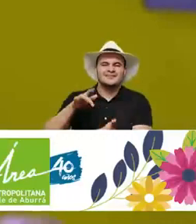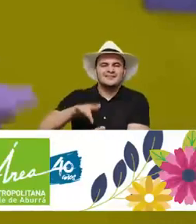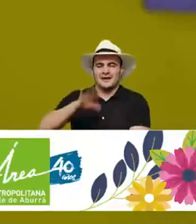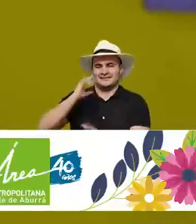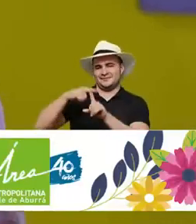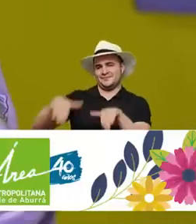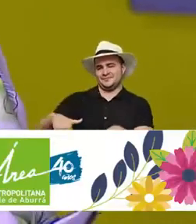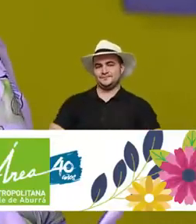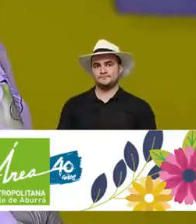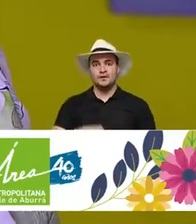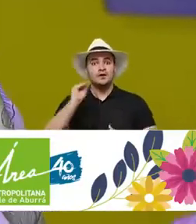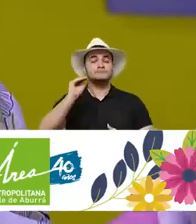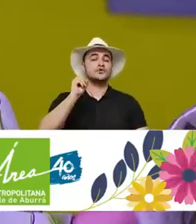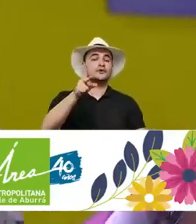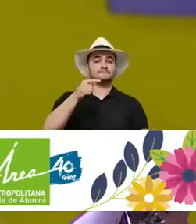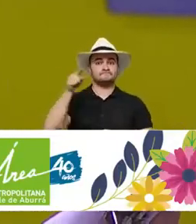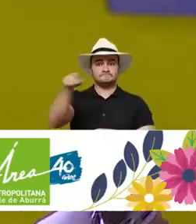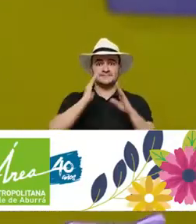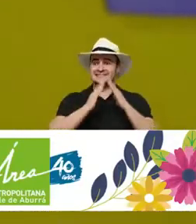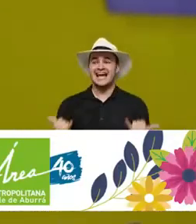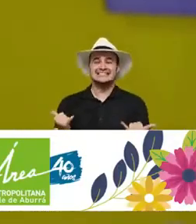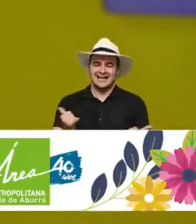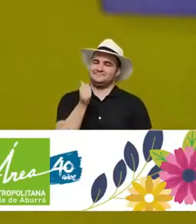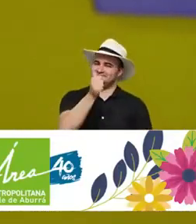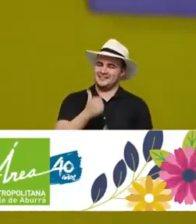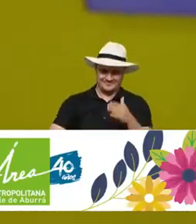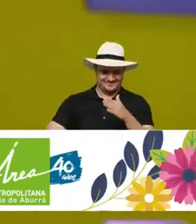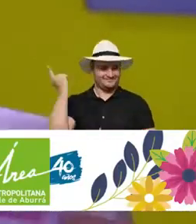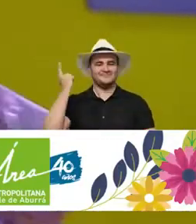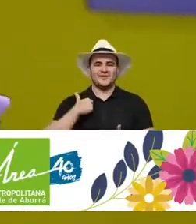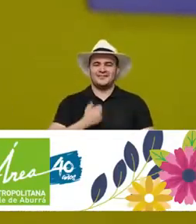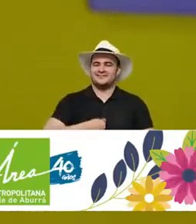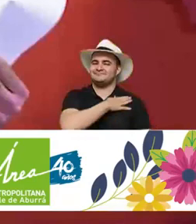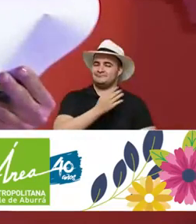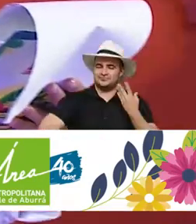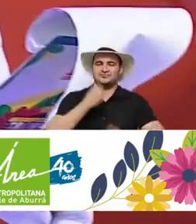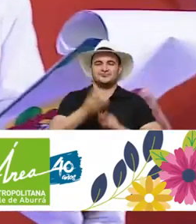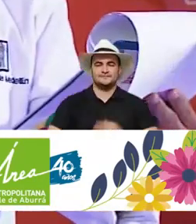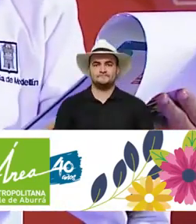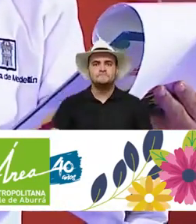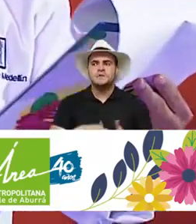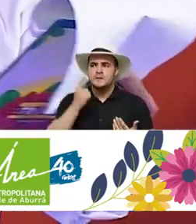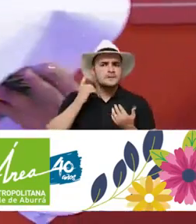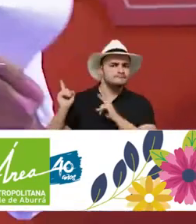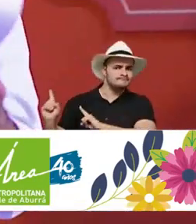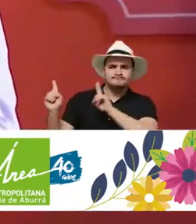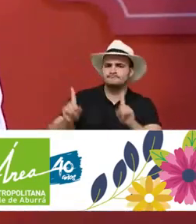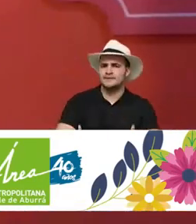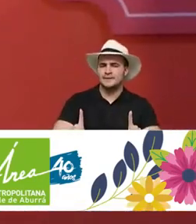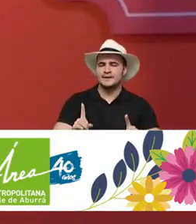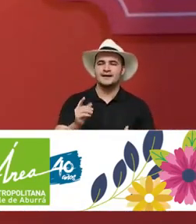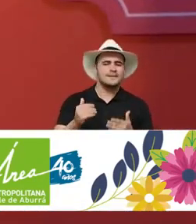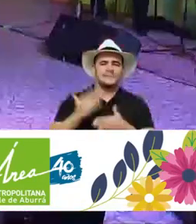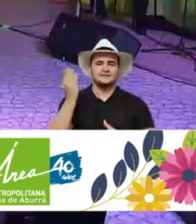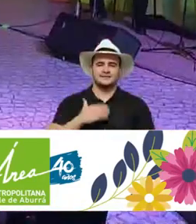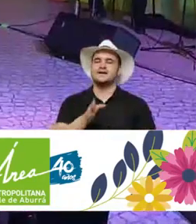más preámbulo lo que ustedes están esperando en casa así vamos a comenzar control así ella vamos a la primera pareja entonces vamos entonces